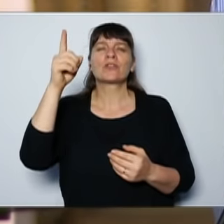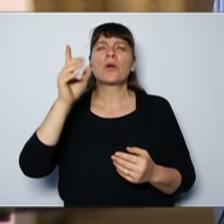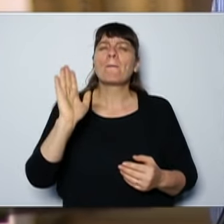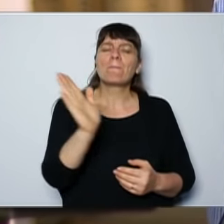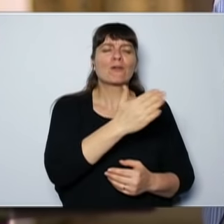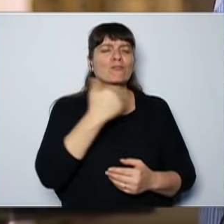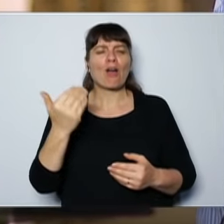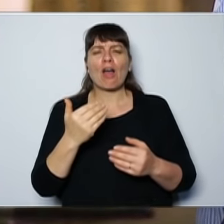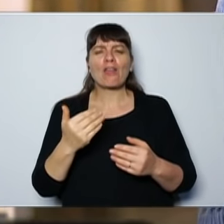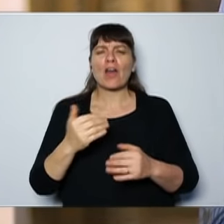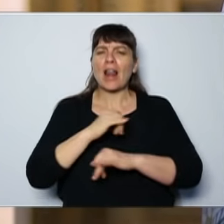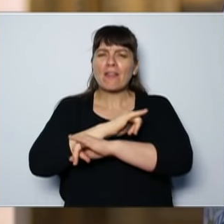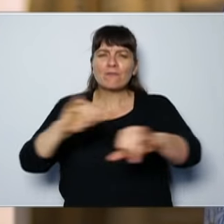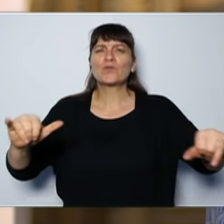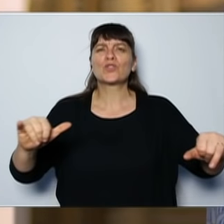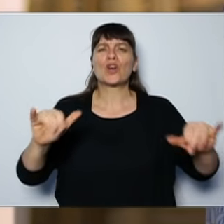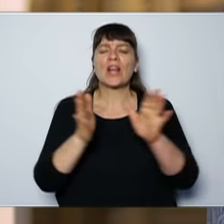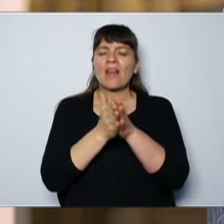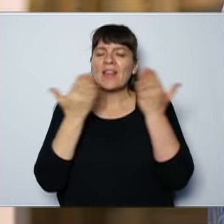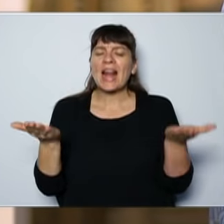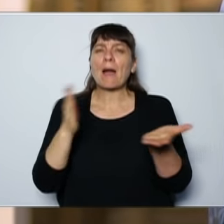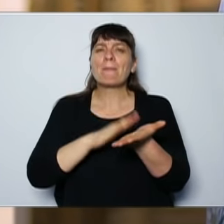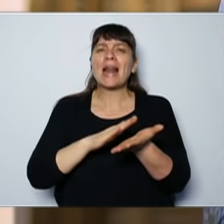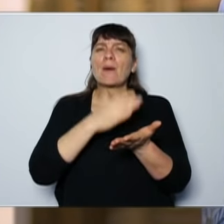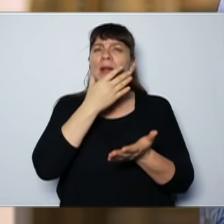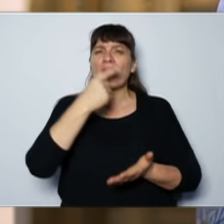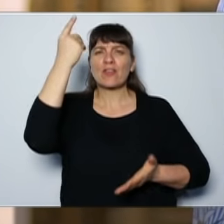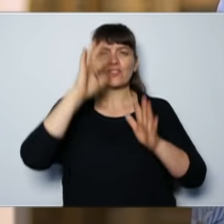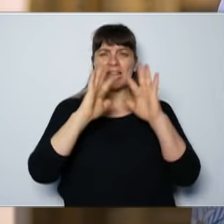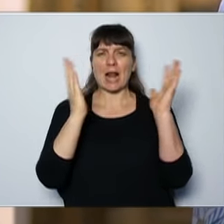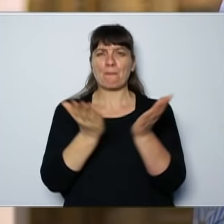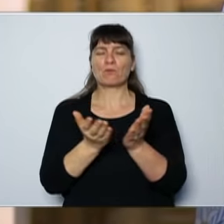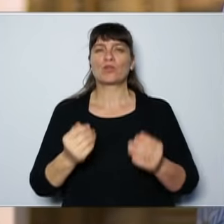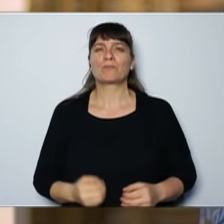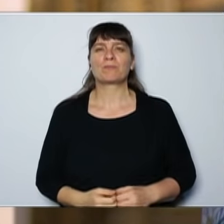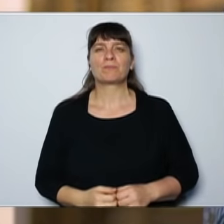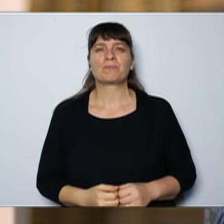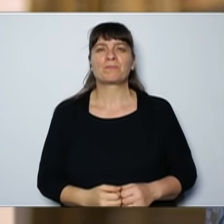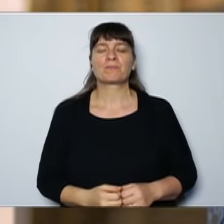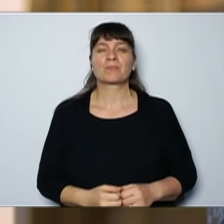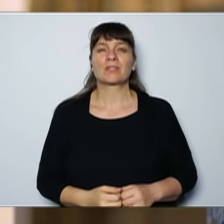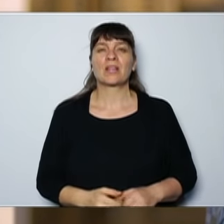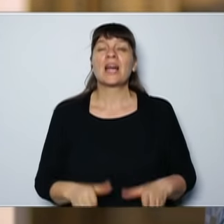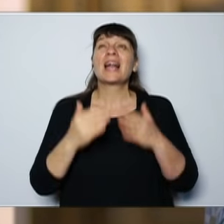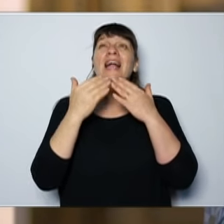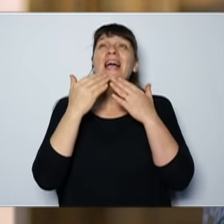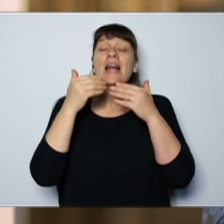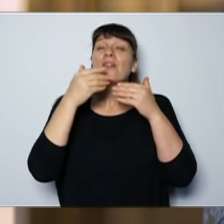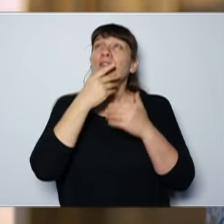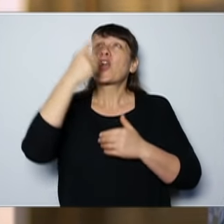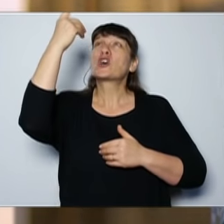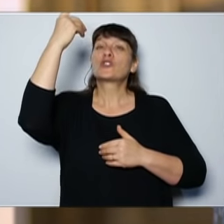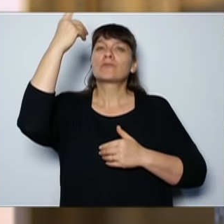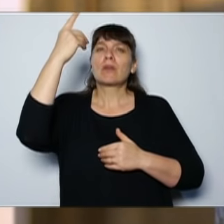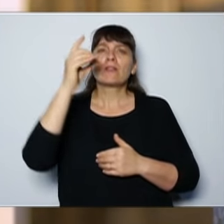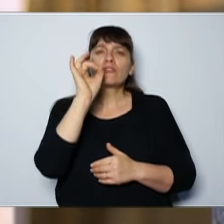las iniciativas que difunden la palabra de Dios por todo el mundo. La acción de Dios no